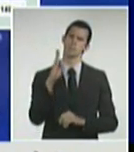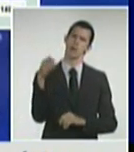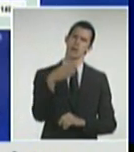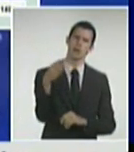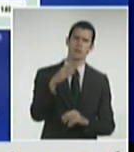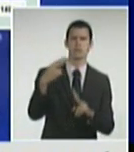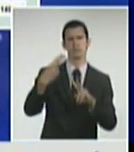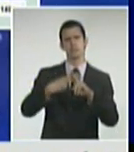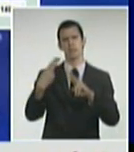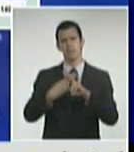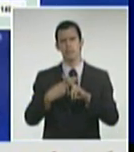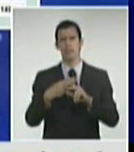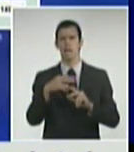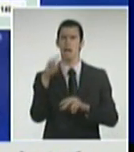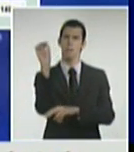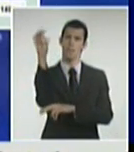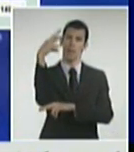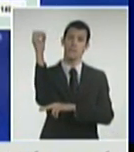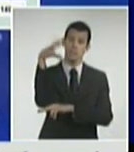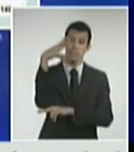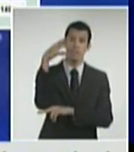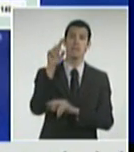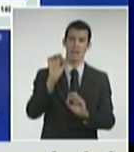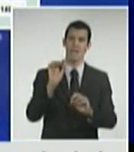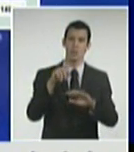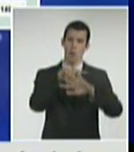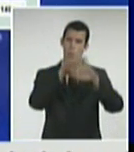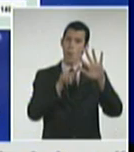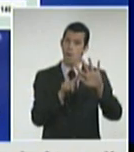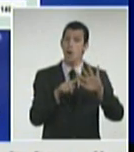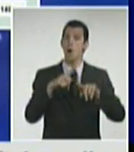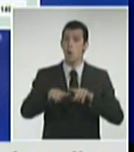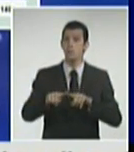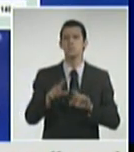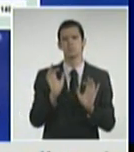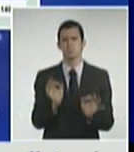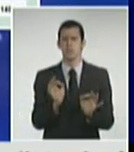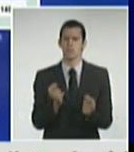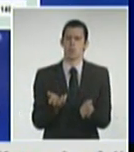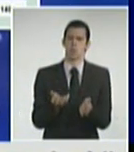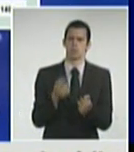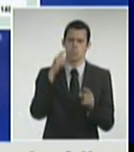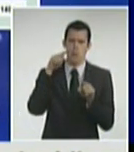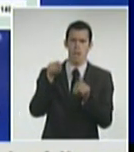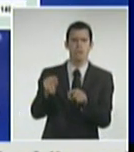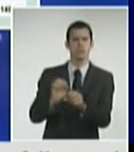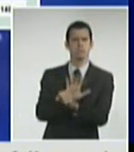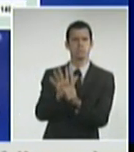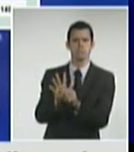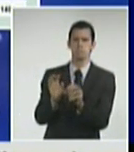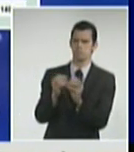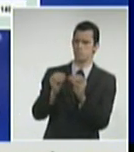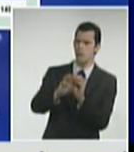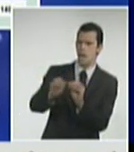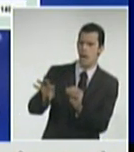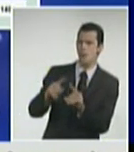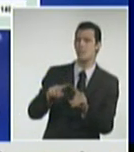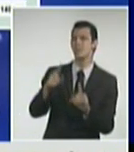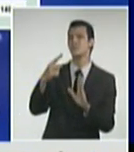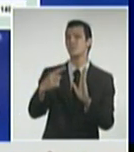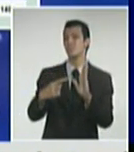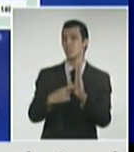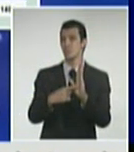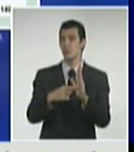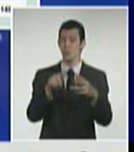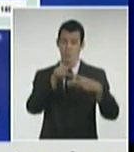Maicí. En ese orden de mayor a menor, te dirán, bueno, es que está en toda la provincia, sí, hay transmisión en toda la provincia, es verdad, pero de todas